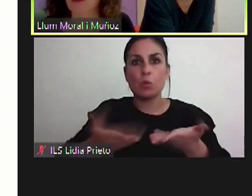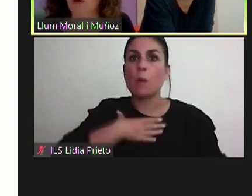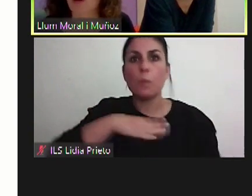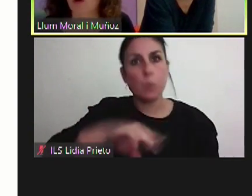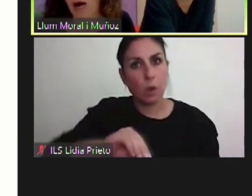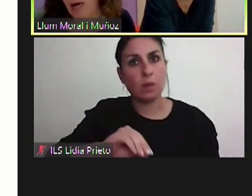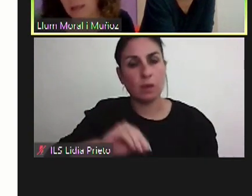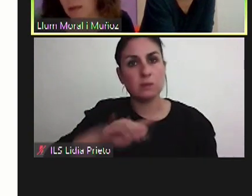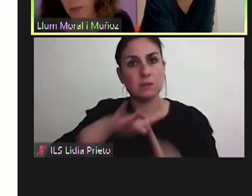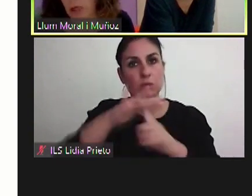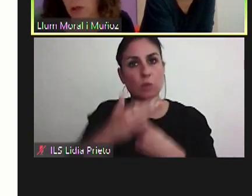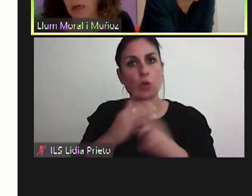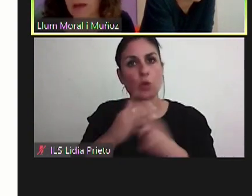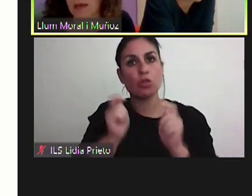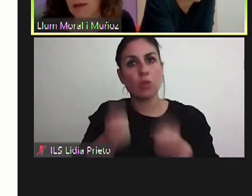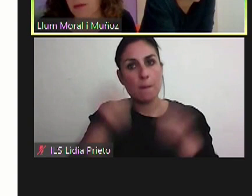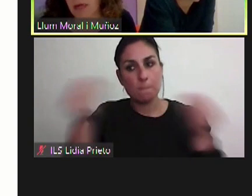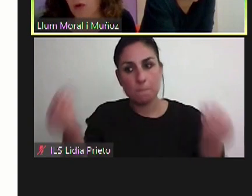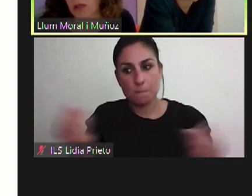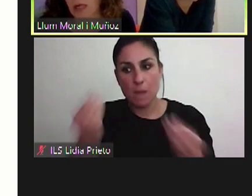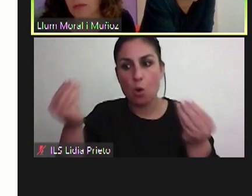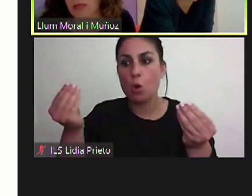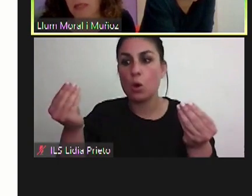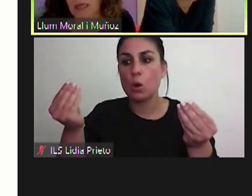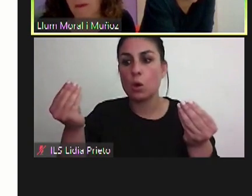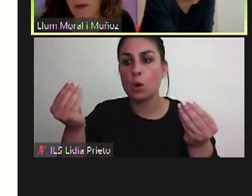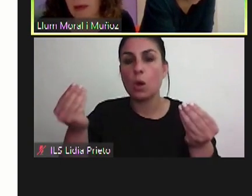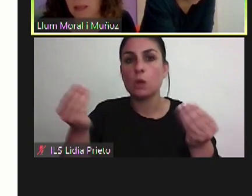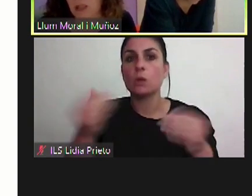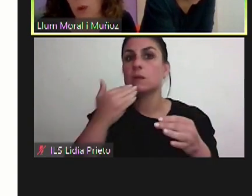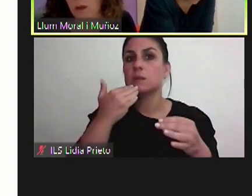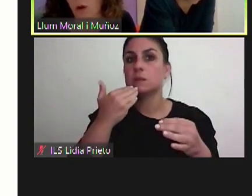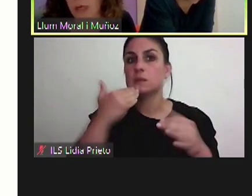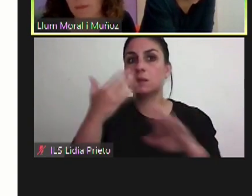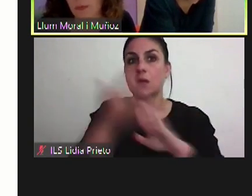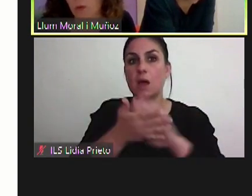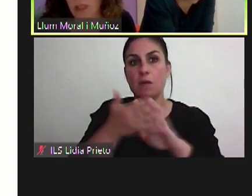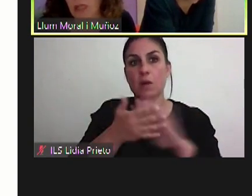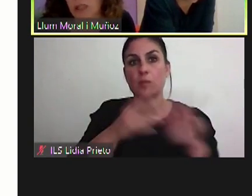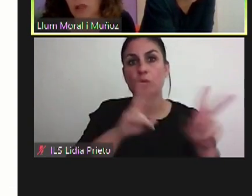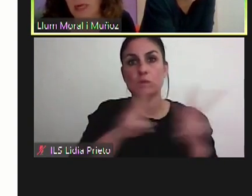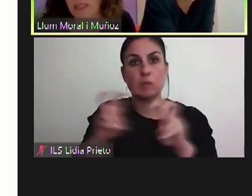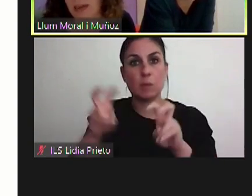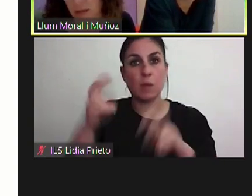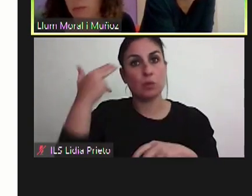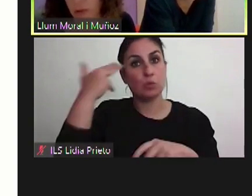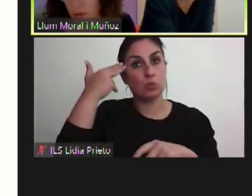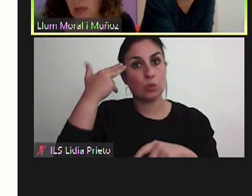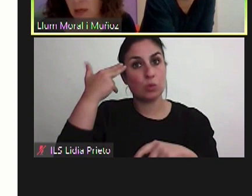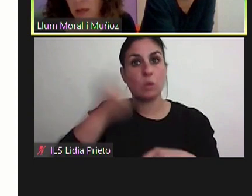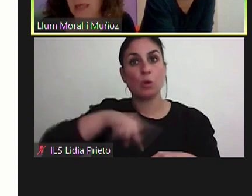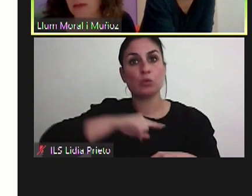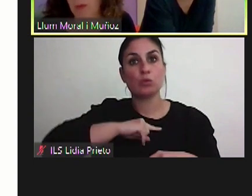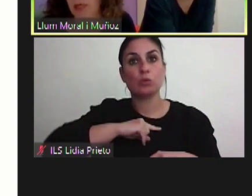esa situación o a ganar tiempo, que los que intervenimos en temas de suicidio, lo que nuestra misión siempre es ganar